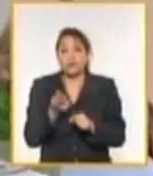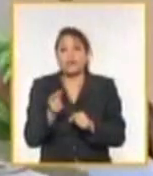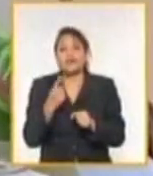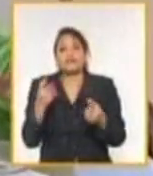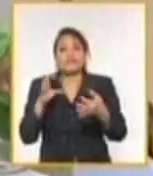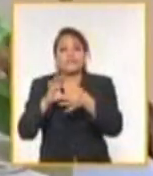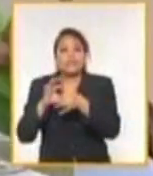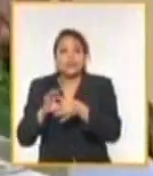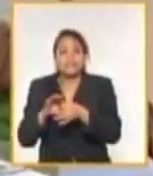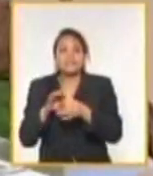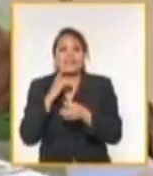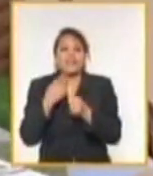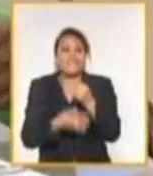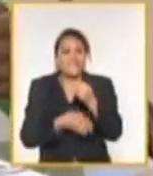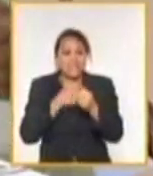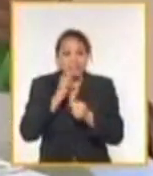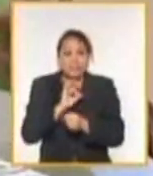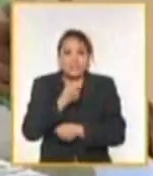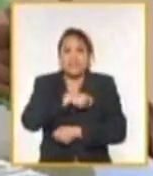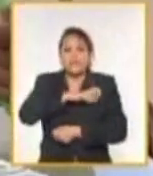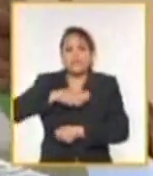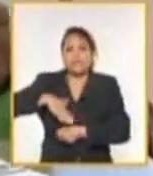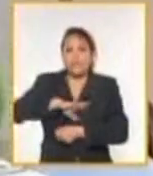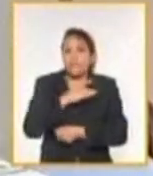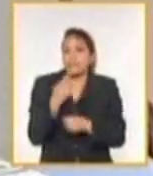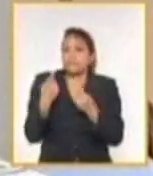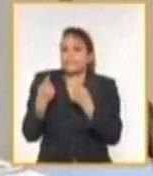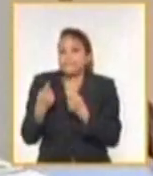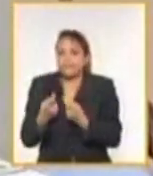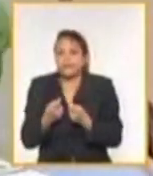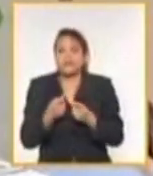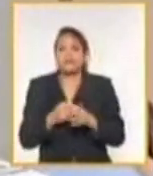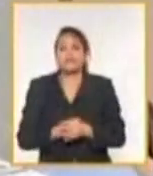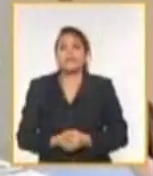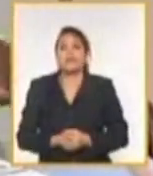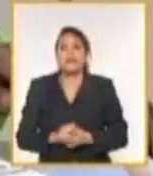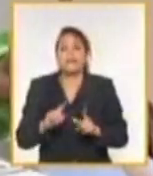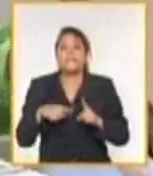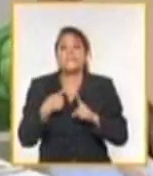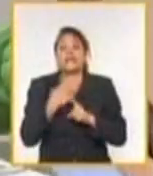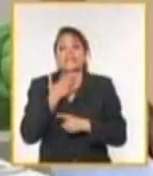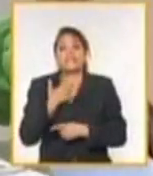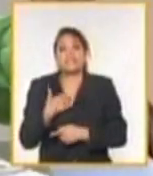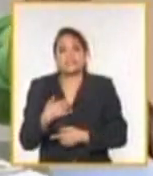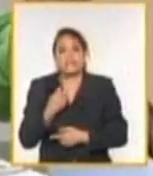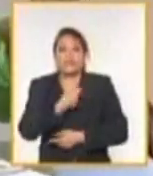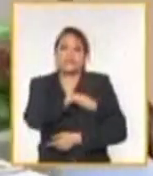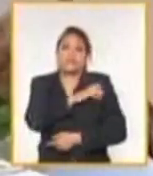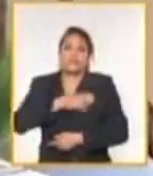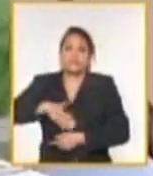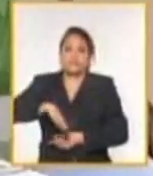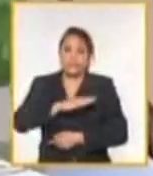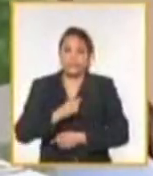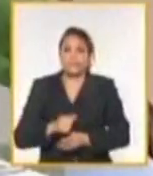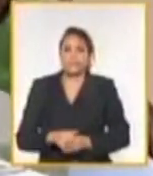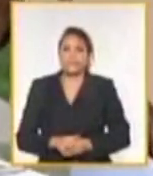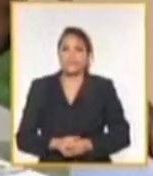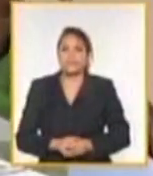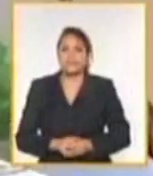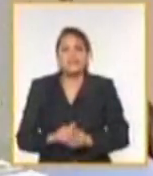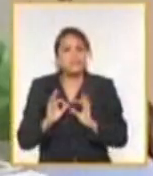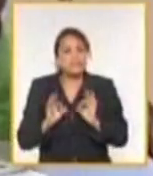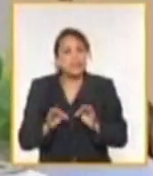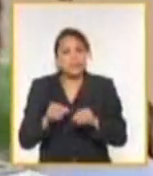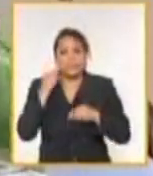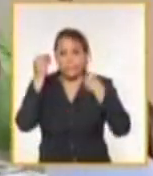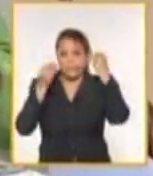tiene el pueblo, con las necesidades que tiene el pueblo y con las aspiraciones que también tiene. Ese era el pensamiento de